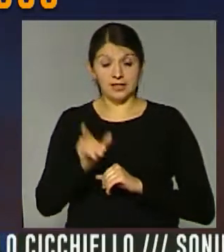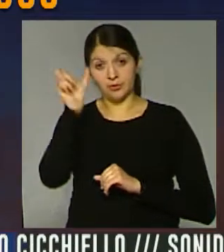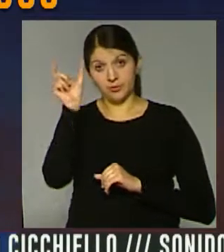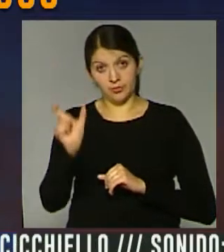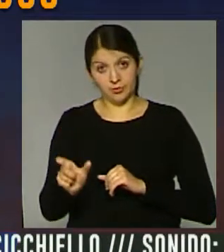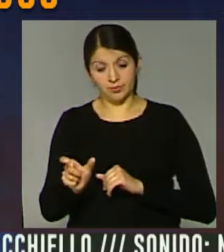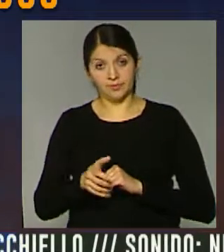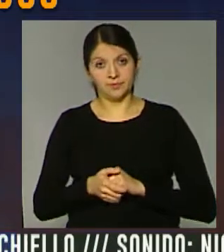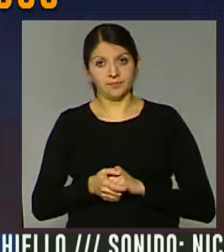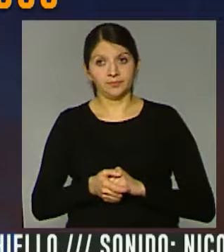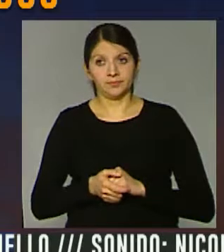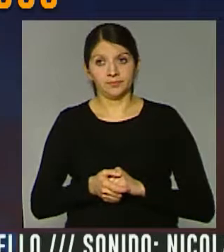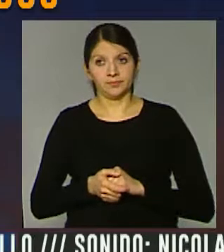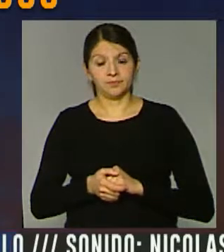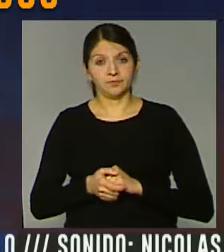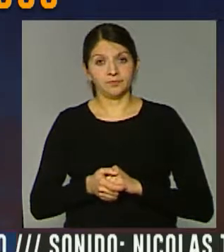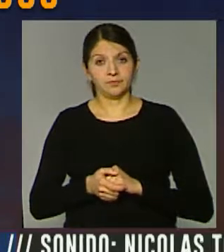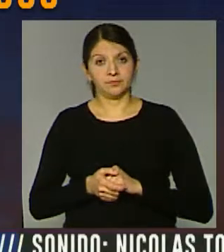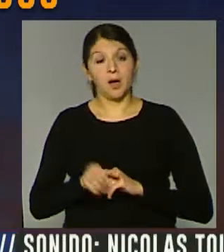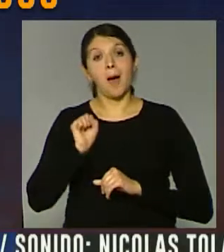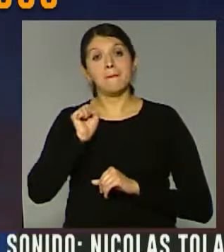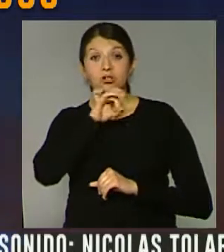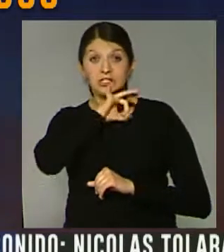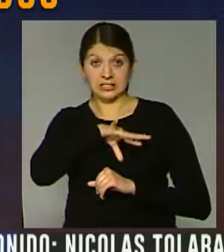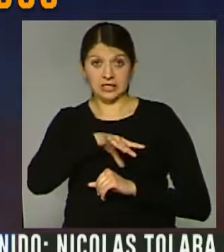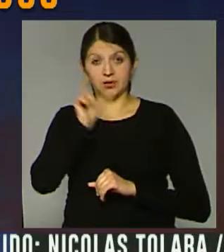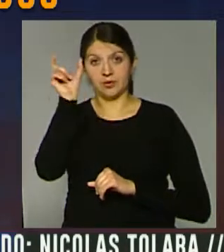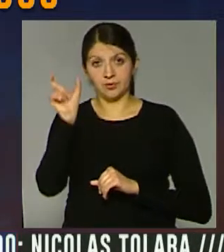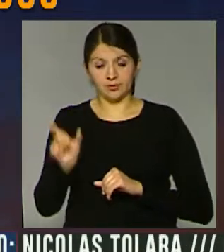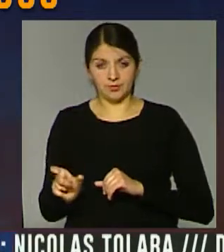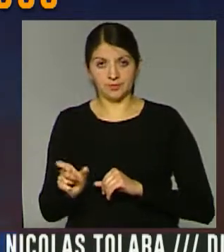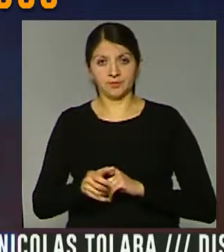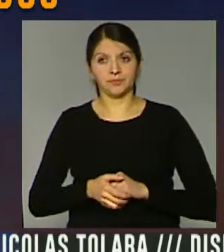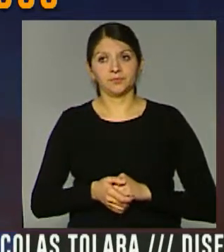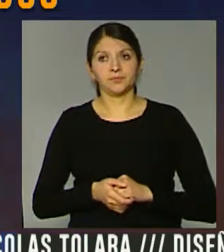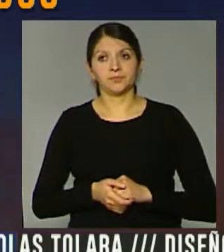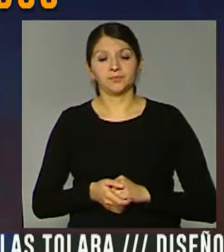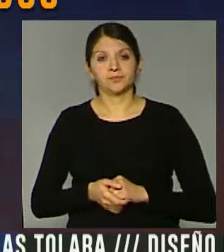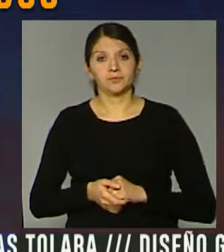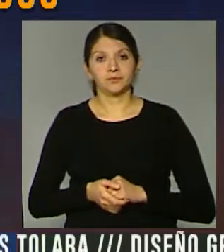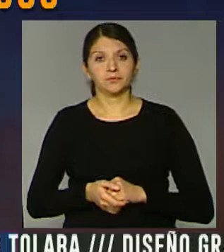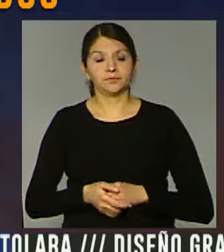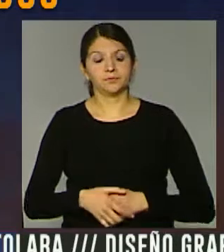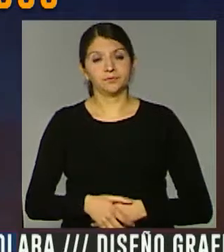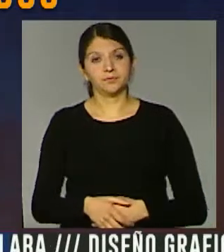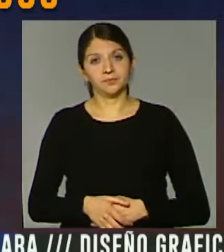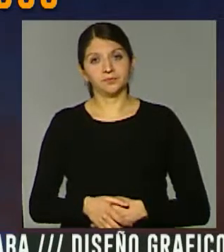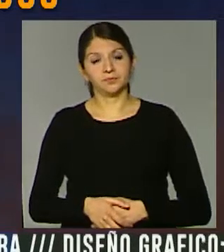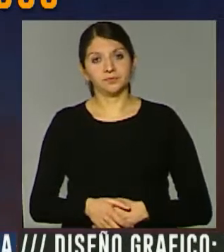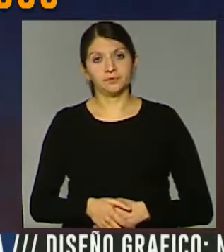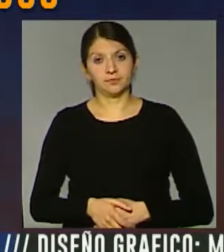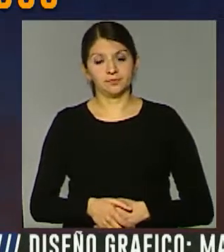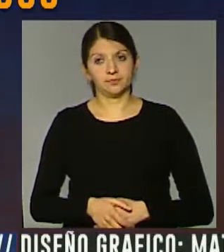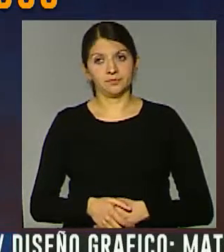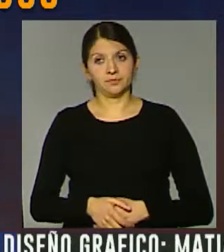compra, 9,24 para la venta. Y el peso chileno cerró a 0,052 para la compra, 0,058